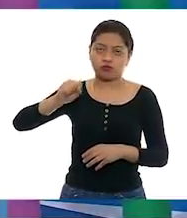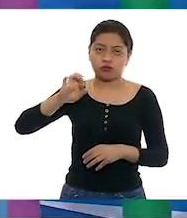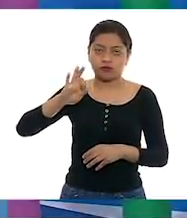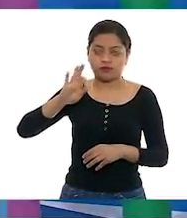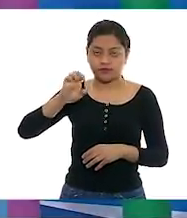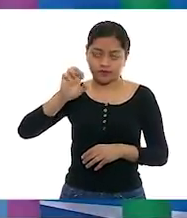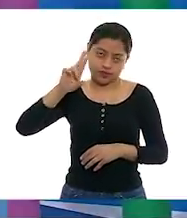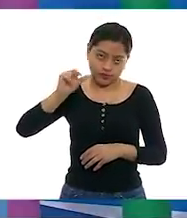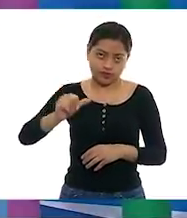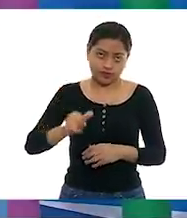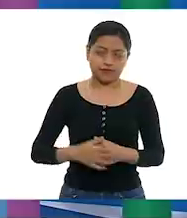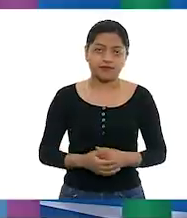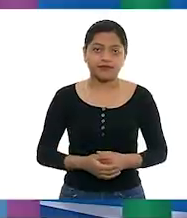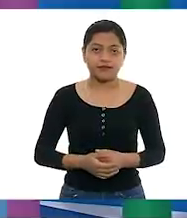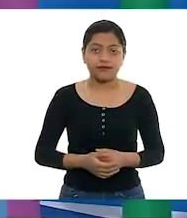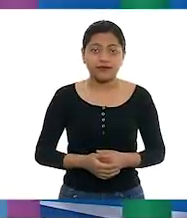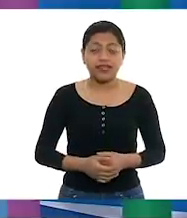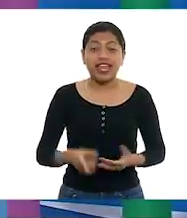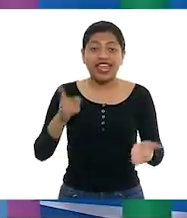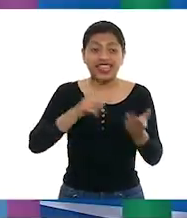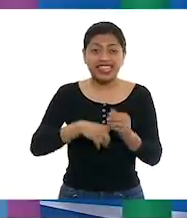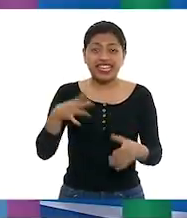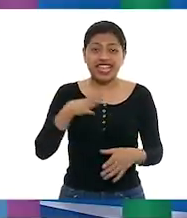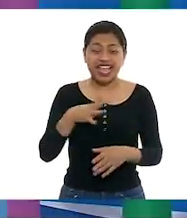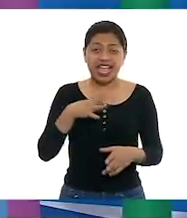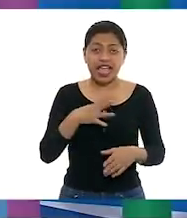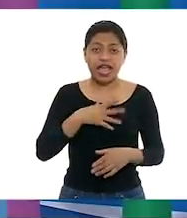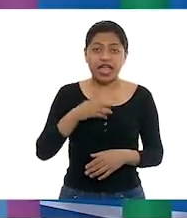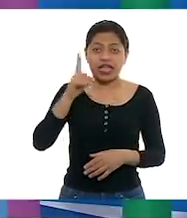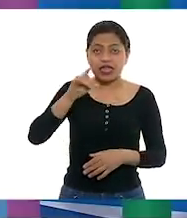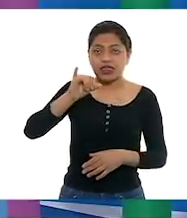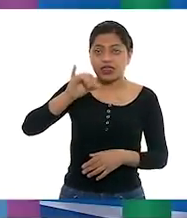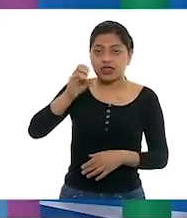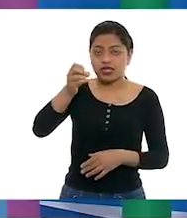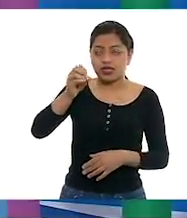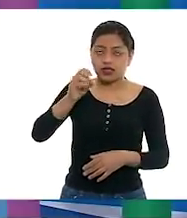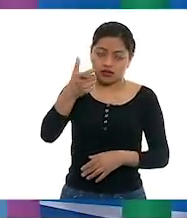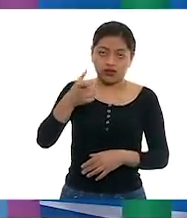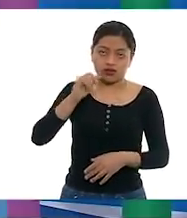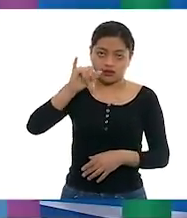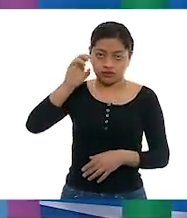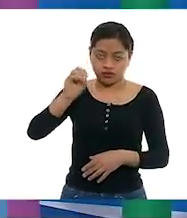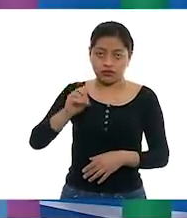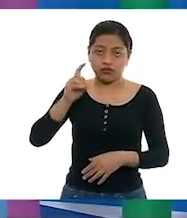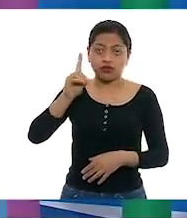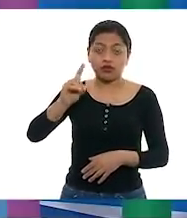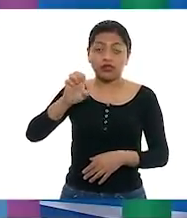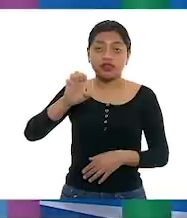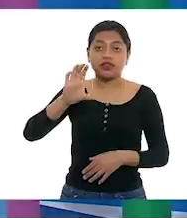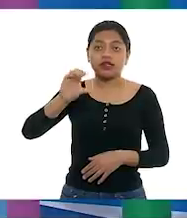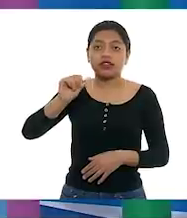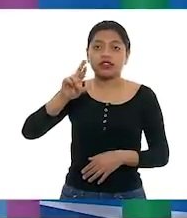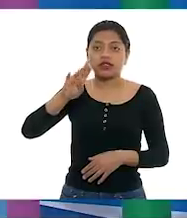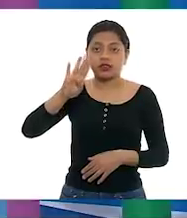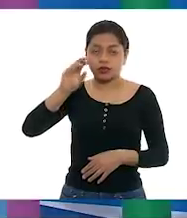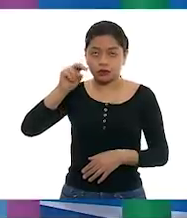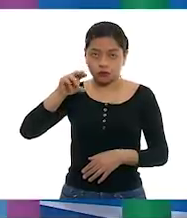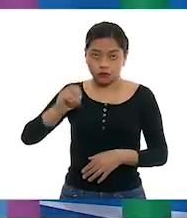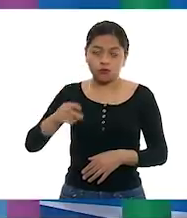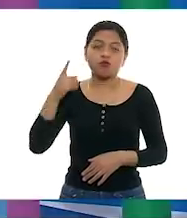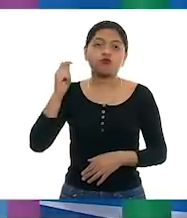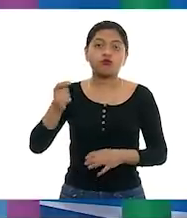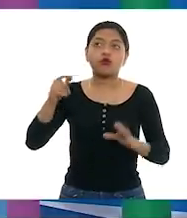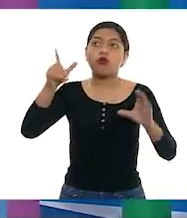en la atmósfera hace que se incremente el efecto invernadero y eso conduce a que se aceleren los efectos del cambio climático. como